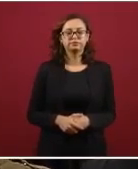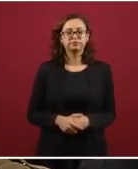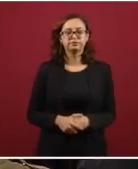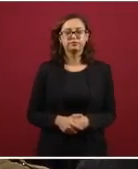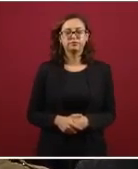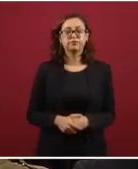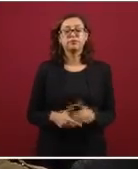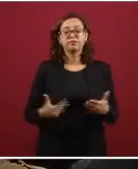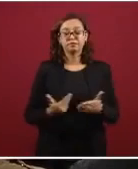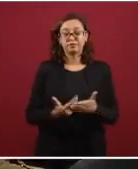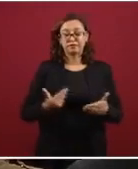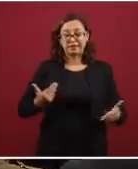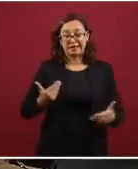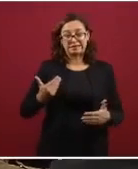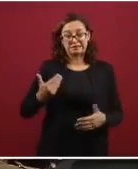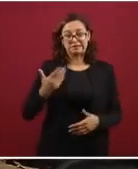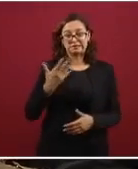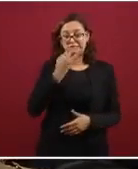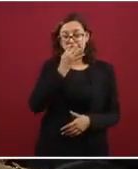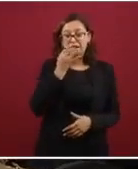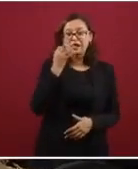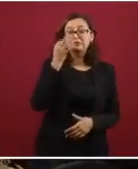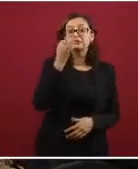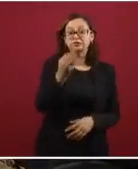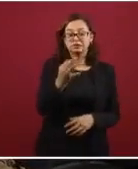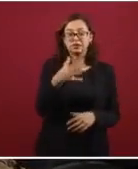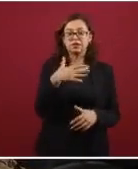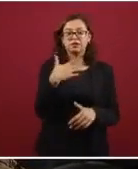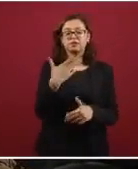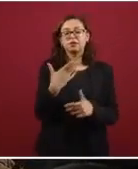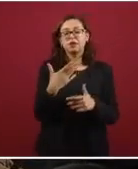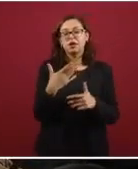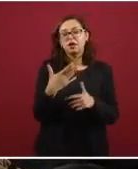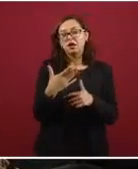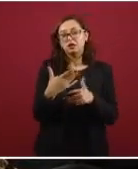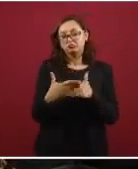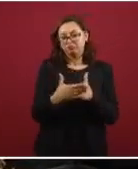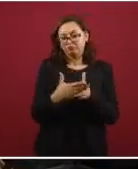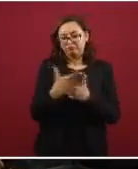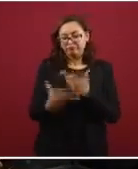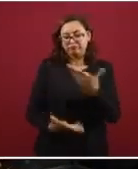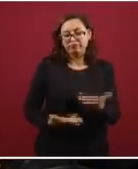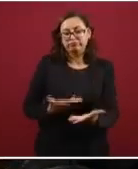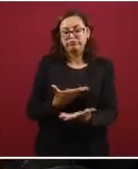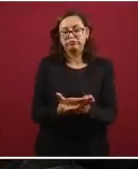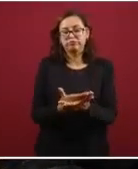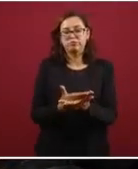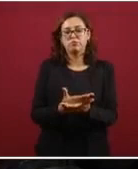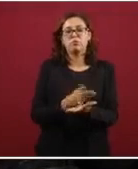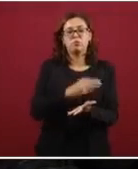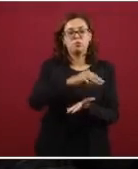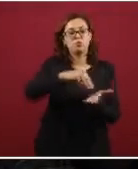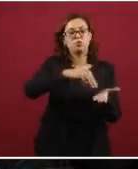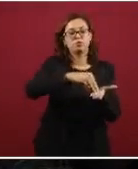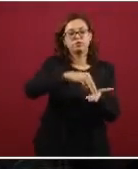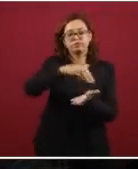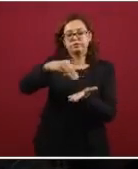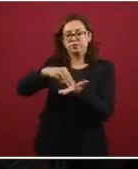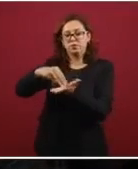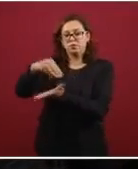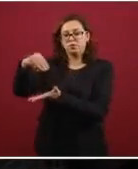me comprometí a presentarles a ustedes cuáles son los municipios en los que se va a trabajar con especial